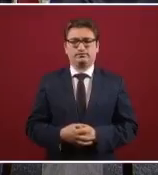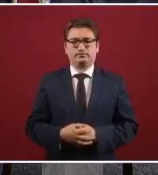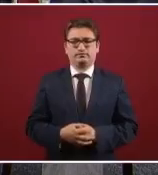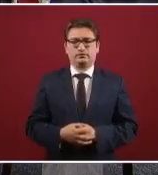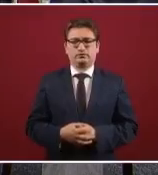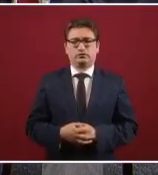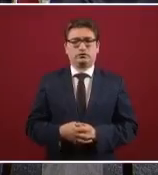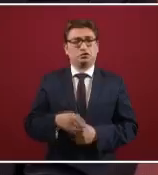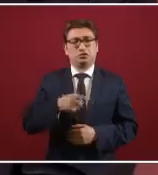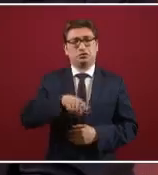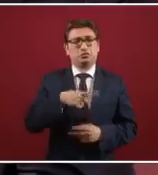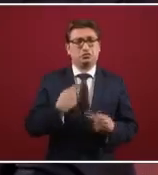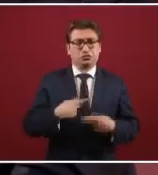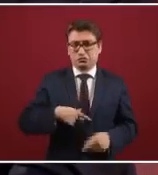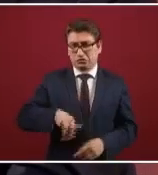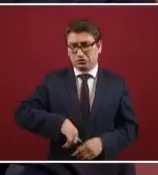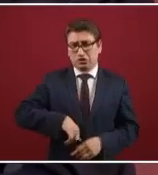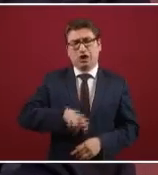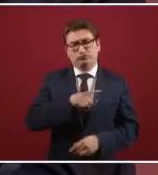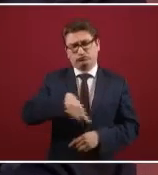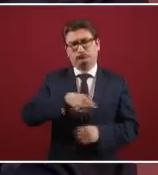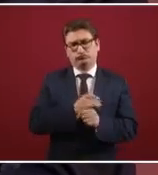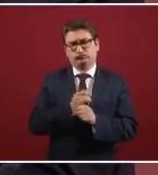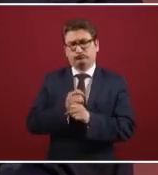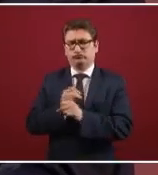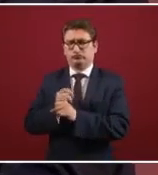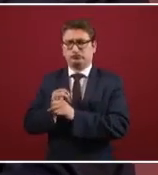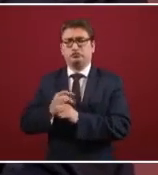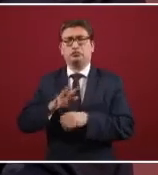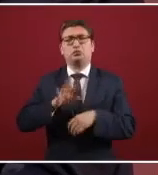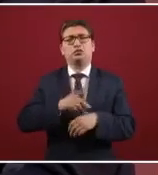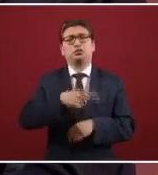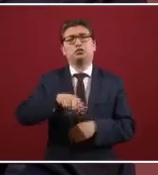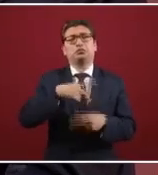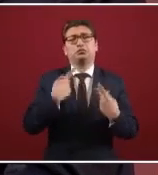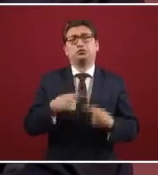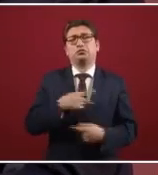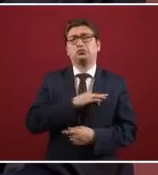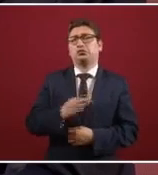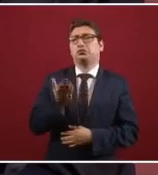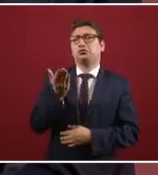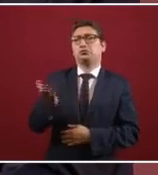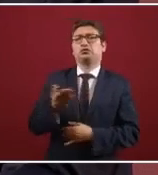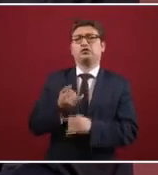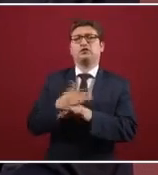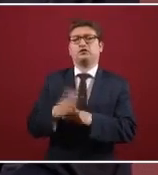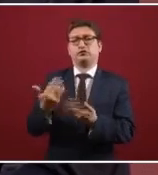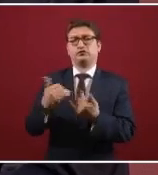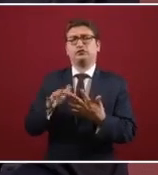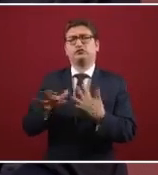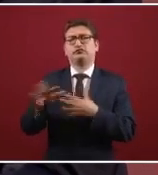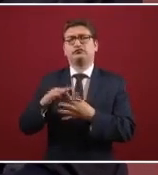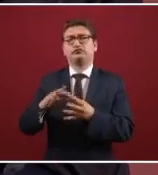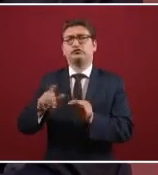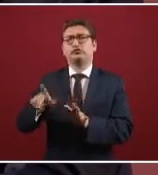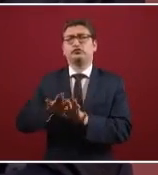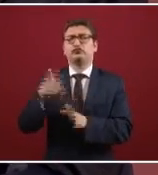los interesados porque los ciudadanos podrían pedir informe